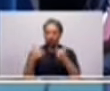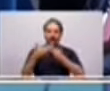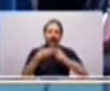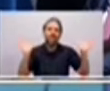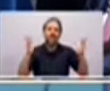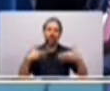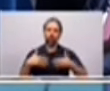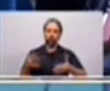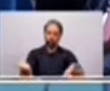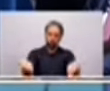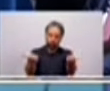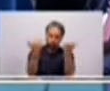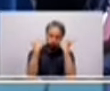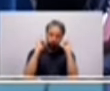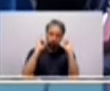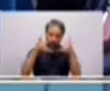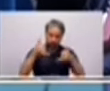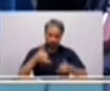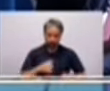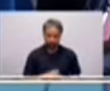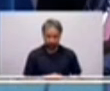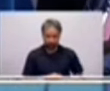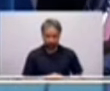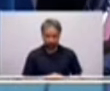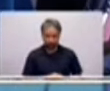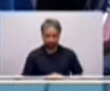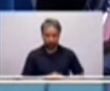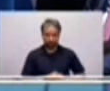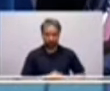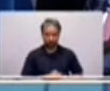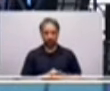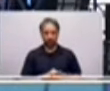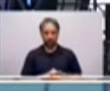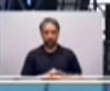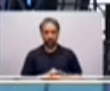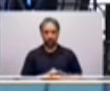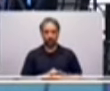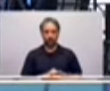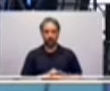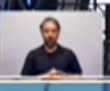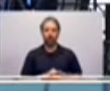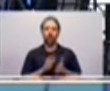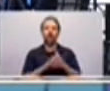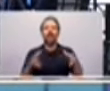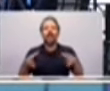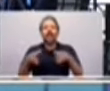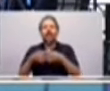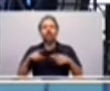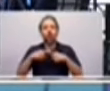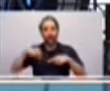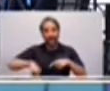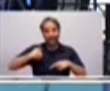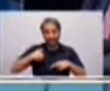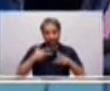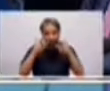objetivo. El objetivo de generar el desempleo es bajar lo que estos personajes llaman el costo laboral,